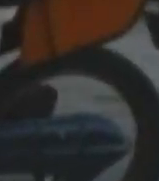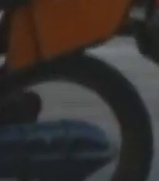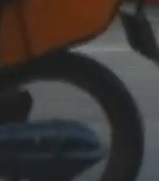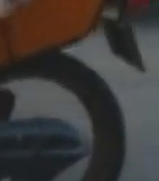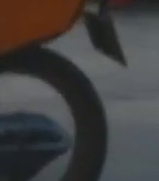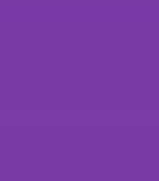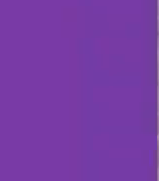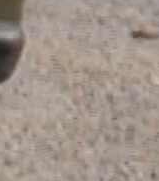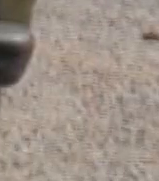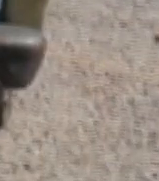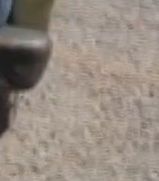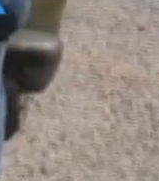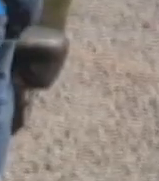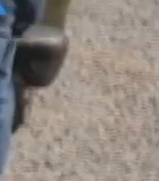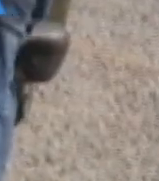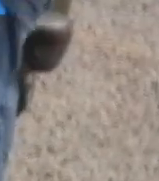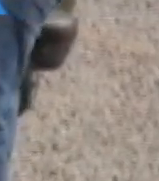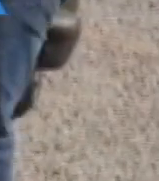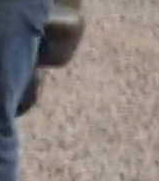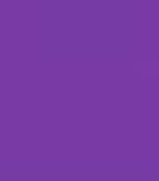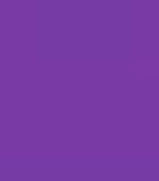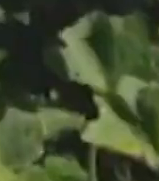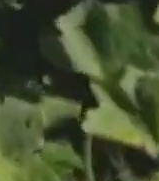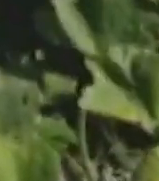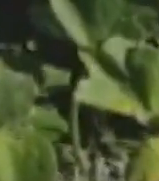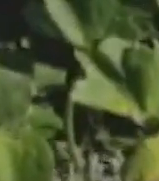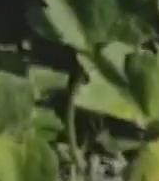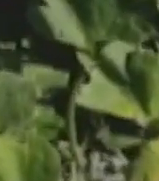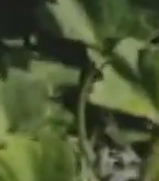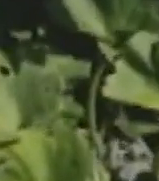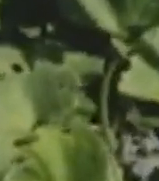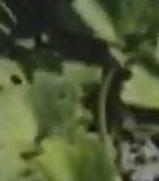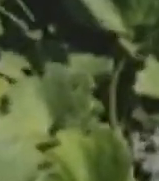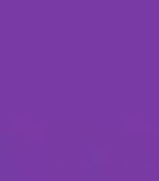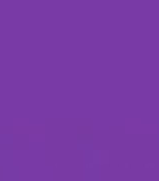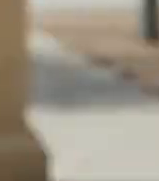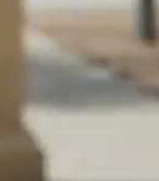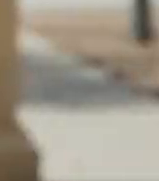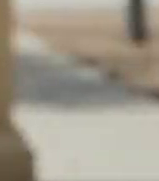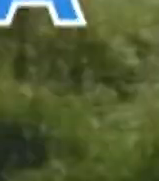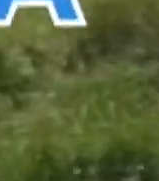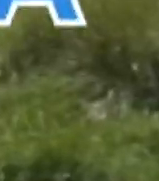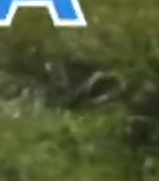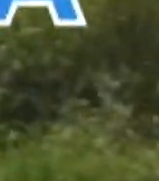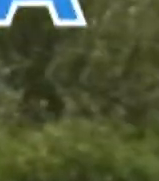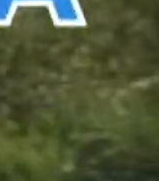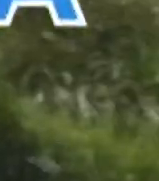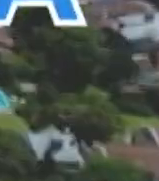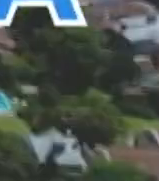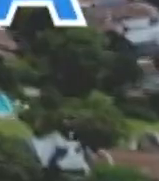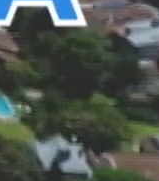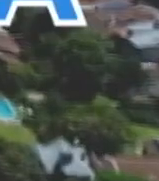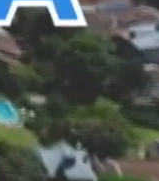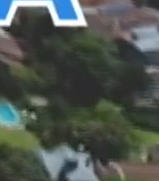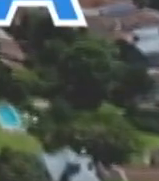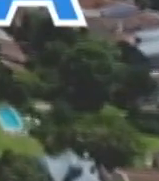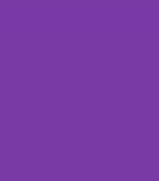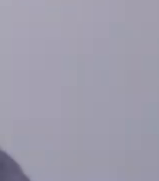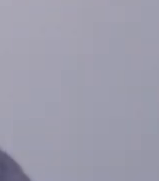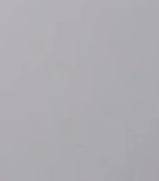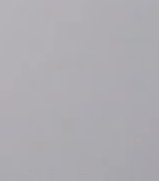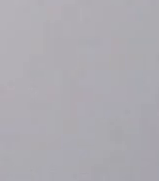Viajar, cambiar, conocer. Migrantes en Latinoamérica, colombianos en